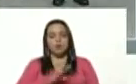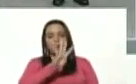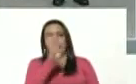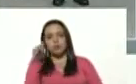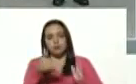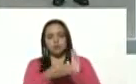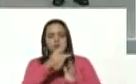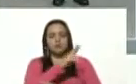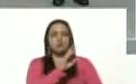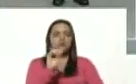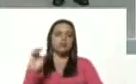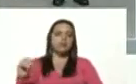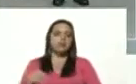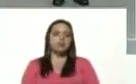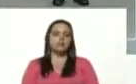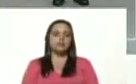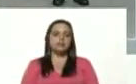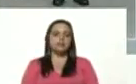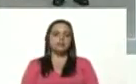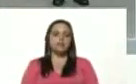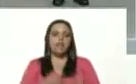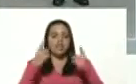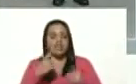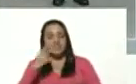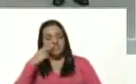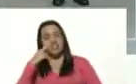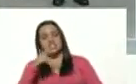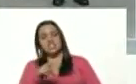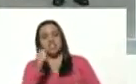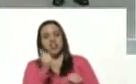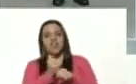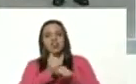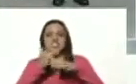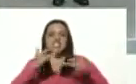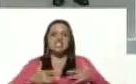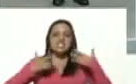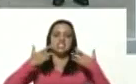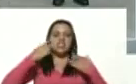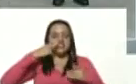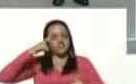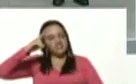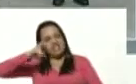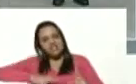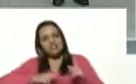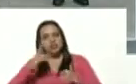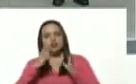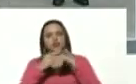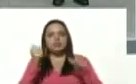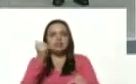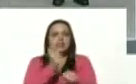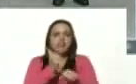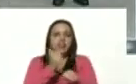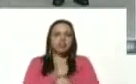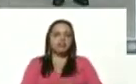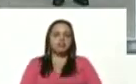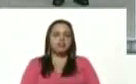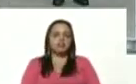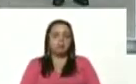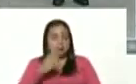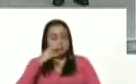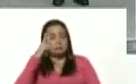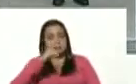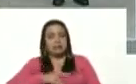4.200, ¿verdad? Bueno, eso tiene que verse, sentirse, visualizarse. Tiene que